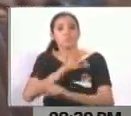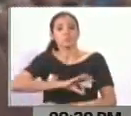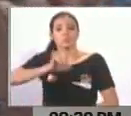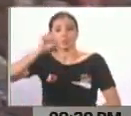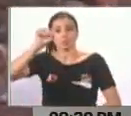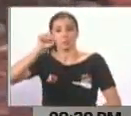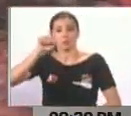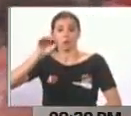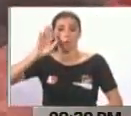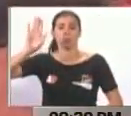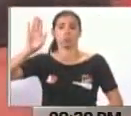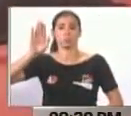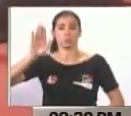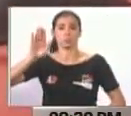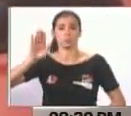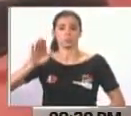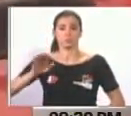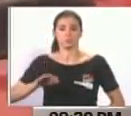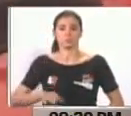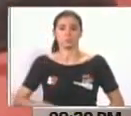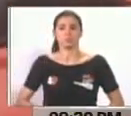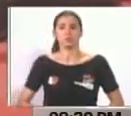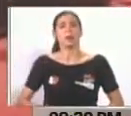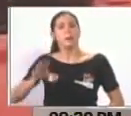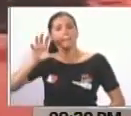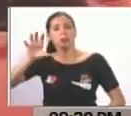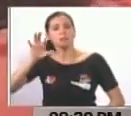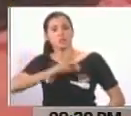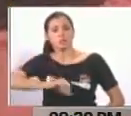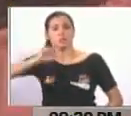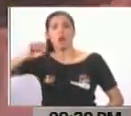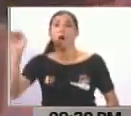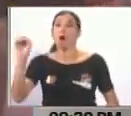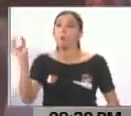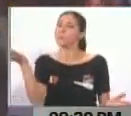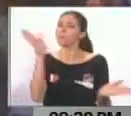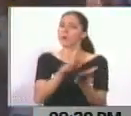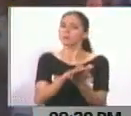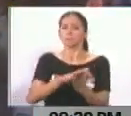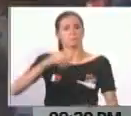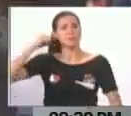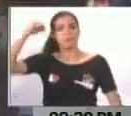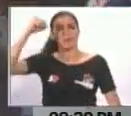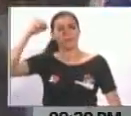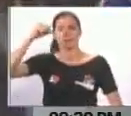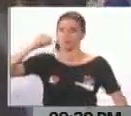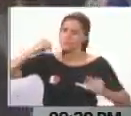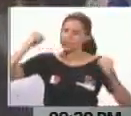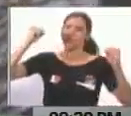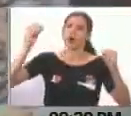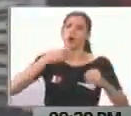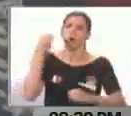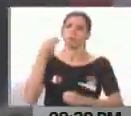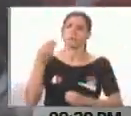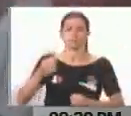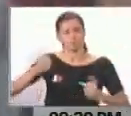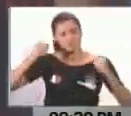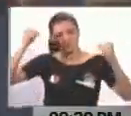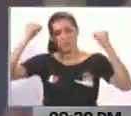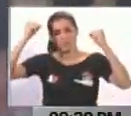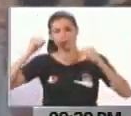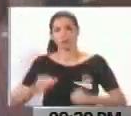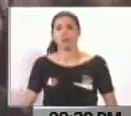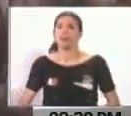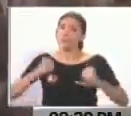Lo juro. Patria, socialismo, muerte. ¡Viva la juventud!